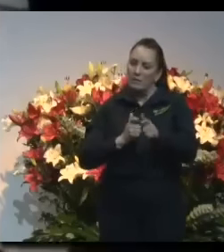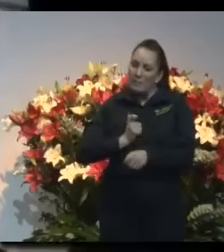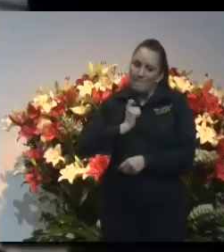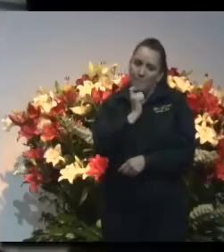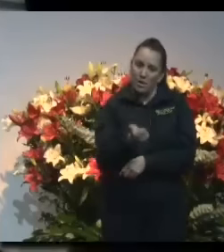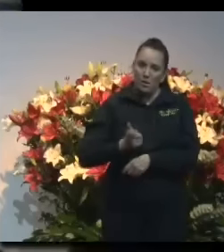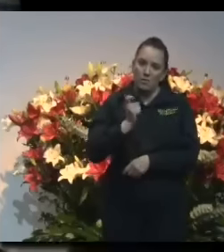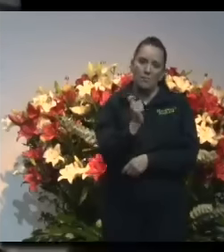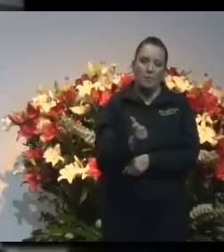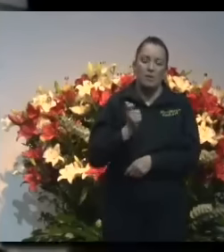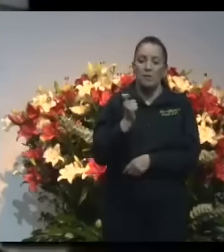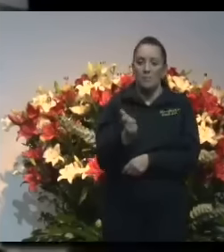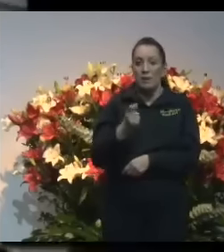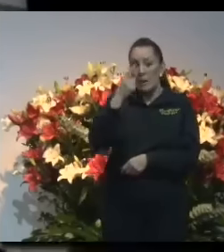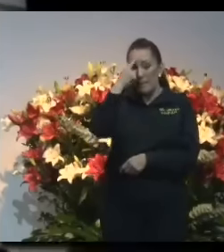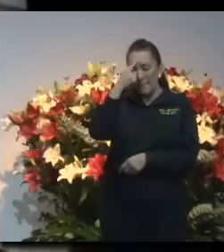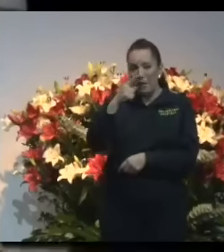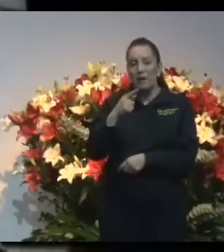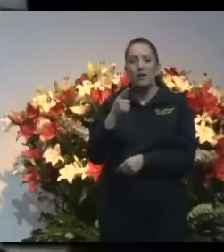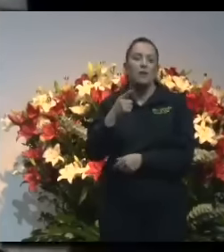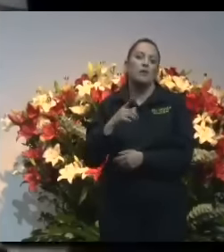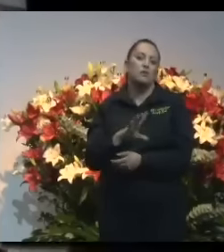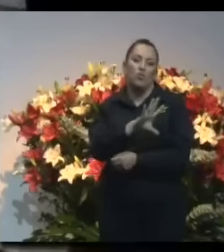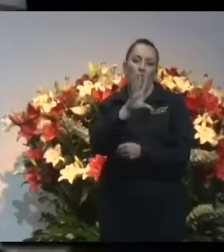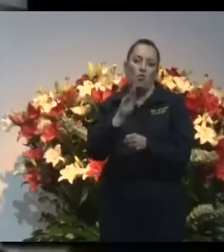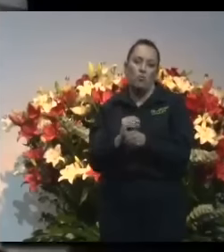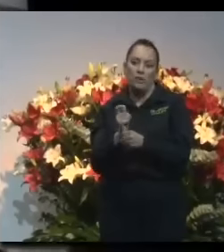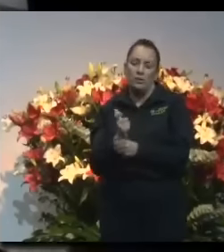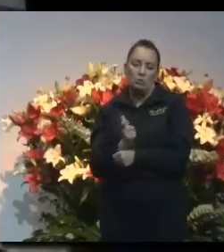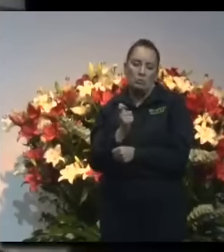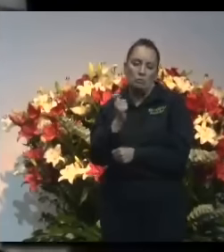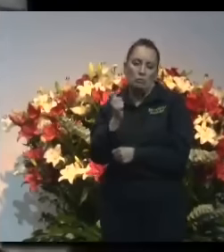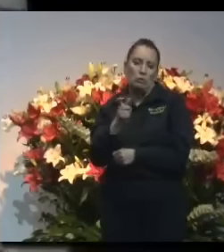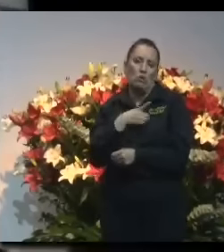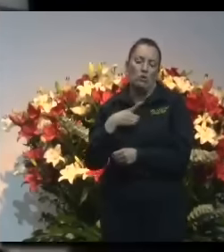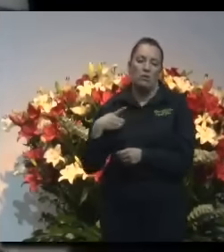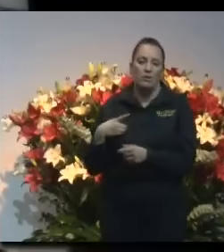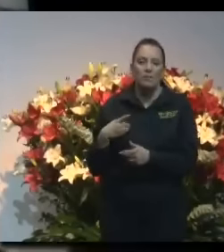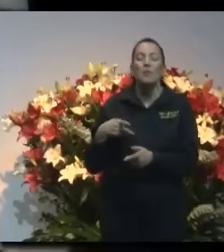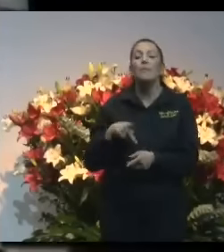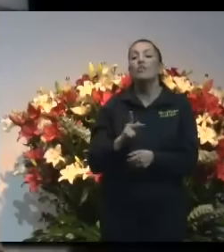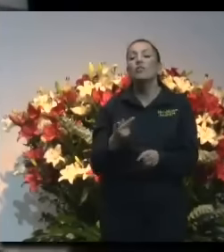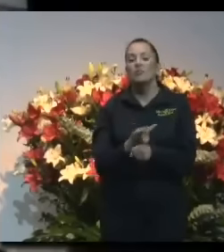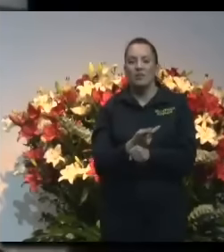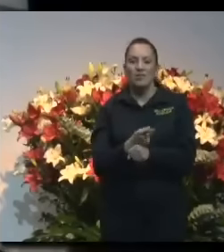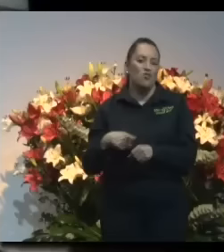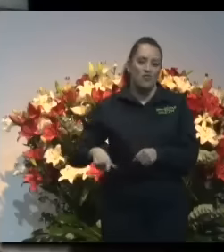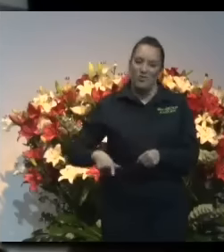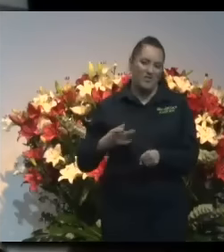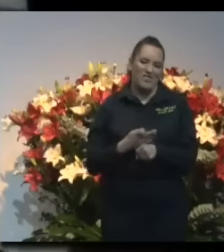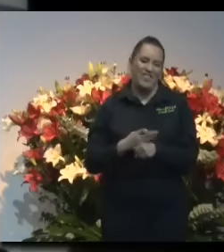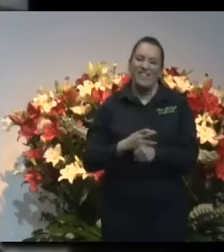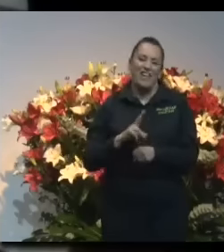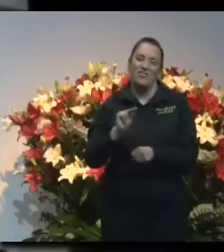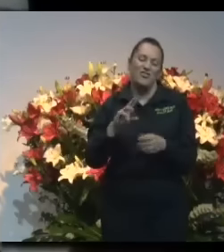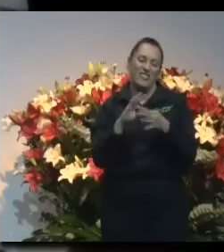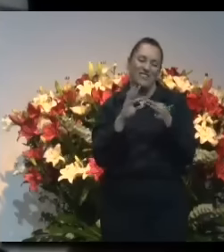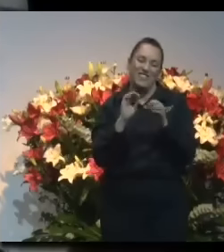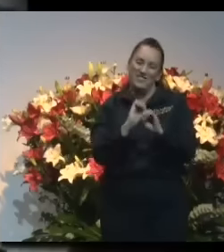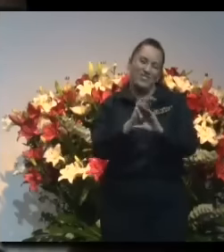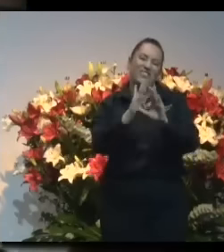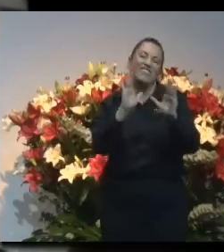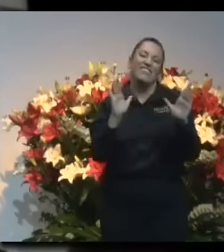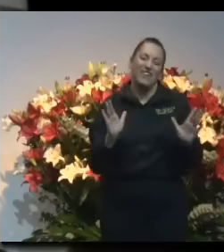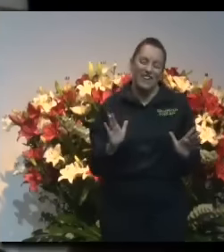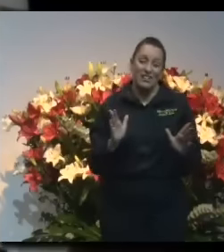para pagar esa deuda, que son de las cosas que este gobierno no dijo con claridad y no hay manera de